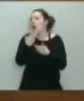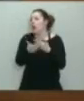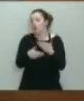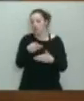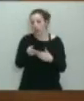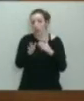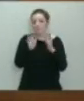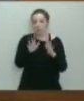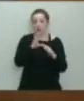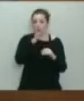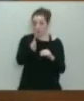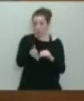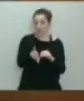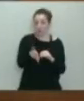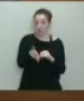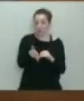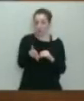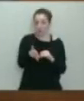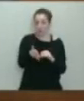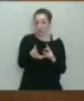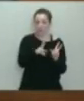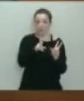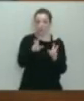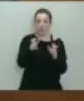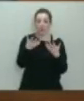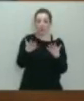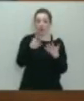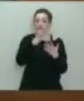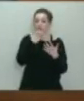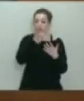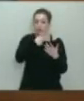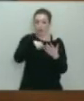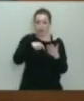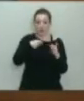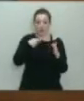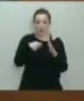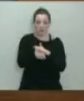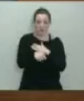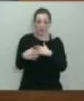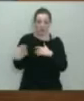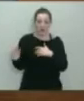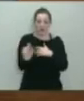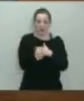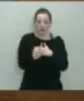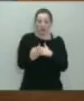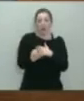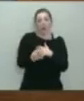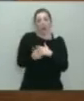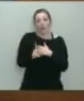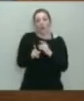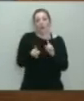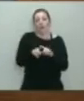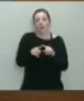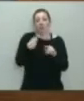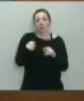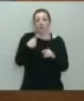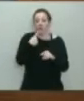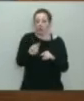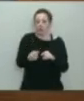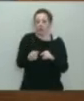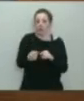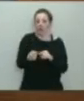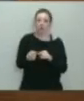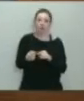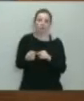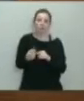pero precisamente por eso la cuestión es si tenemos que invertir los términos. Y no se trata, como le decía, no se